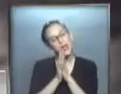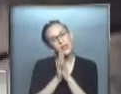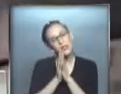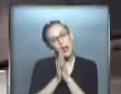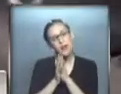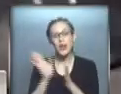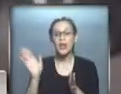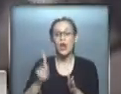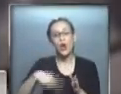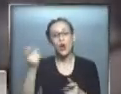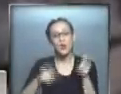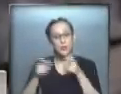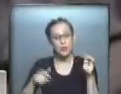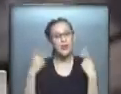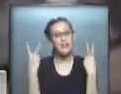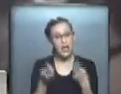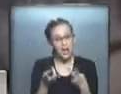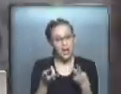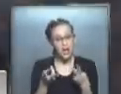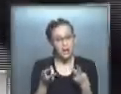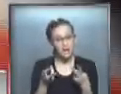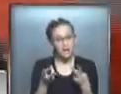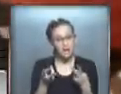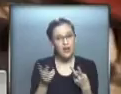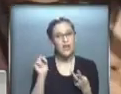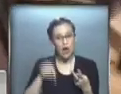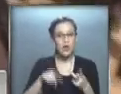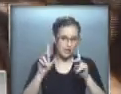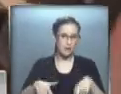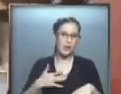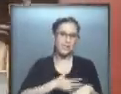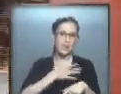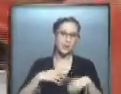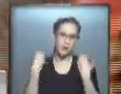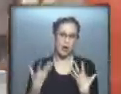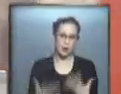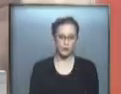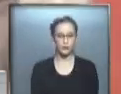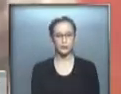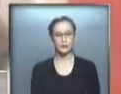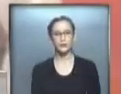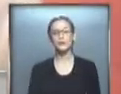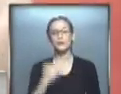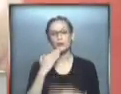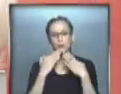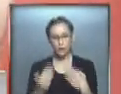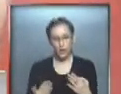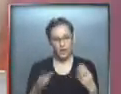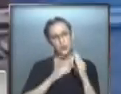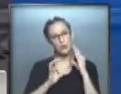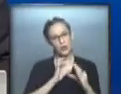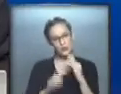sus tripulantes y helicópteros tengan una pronta recuperación realmente bueno francisco muchísimas gracias por la